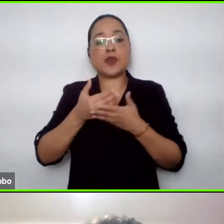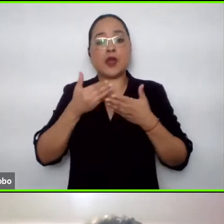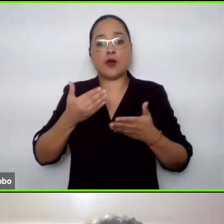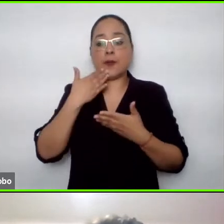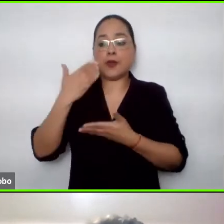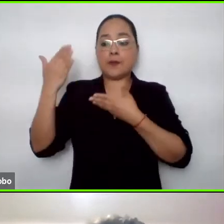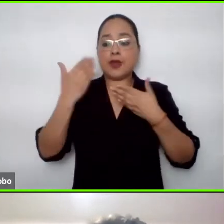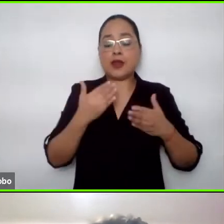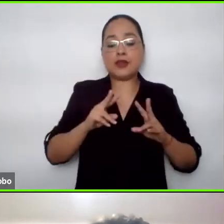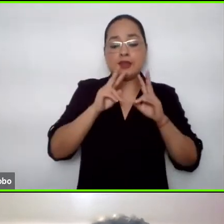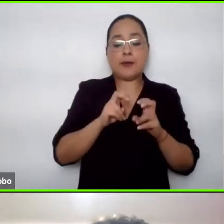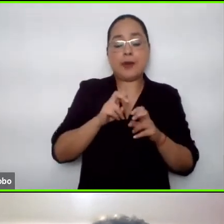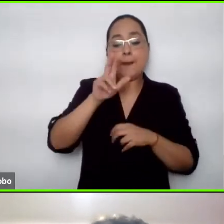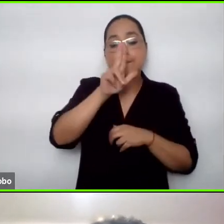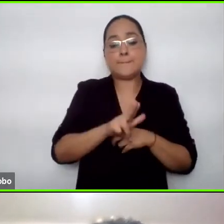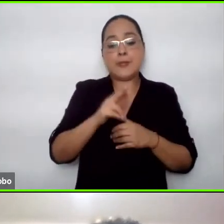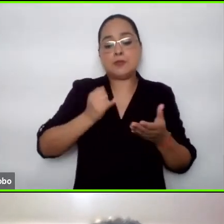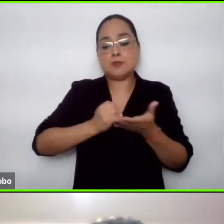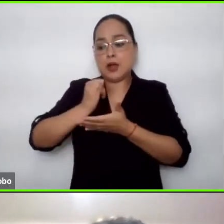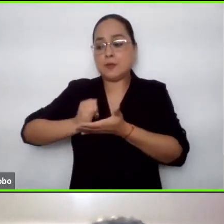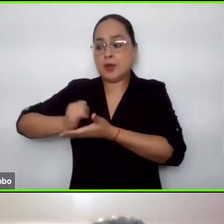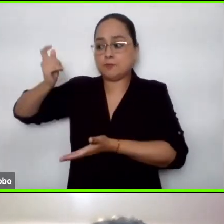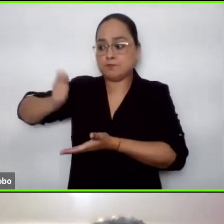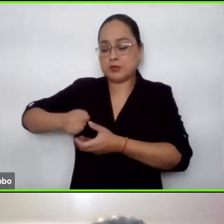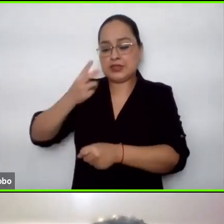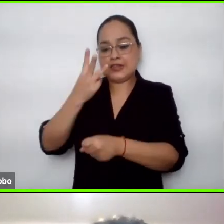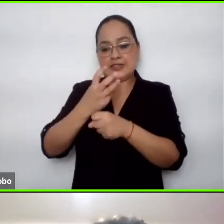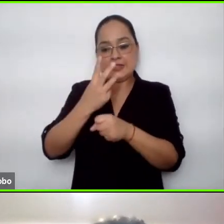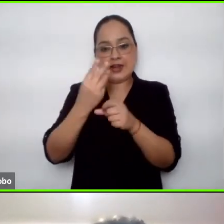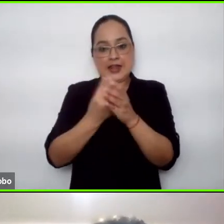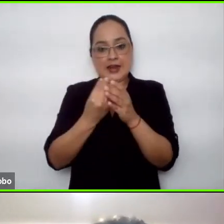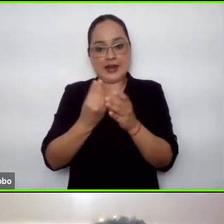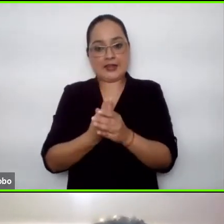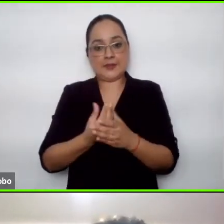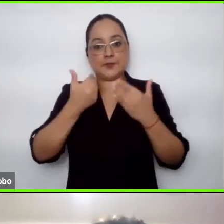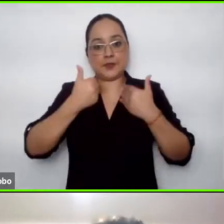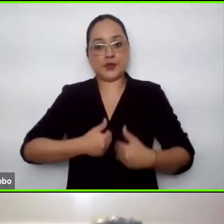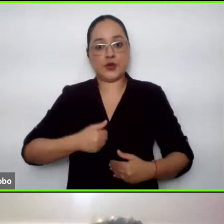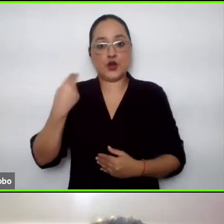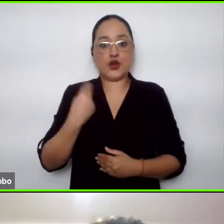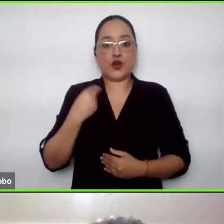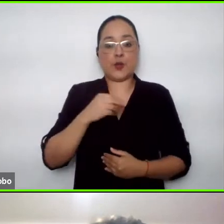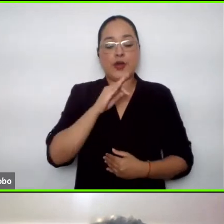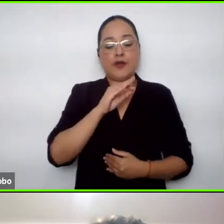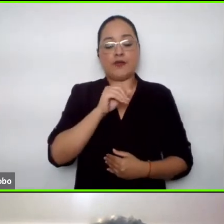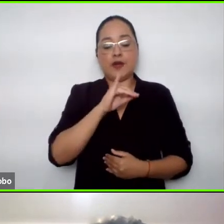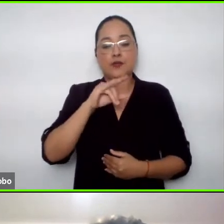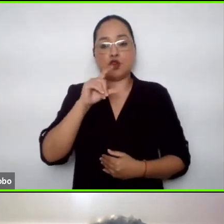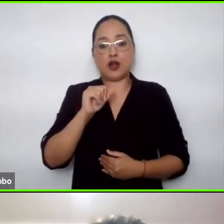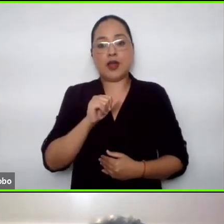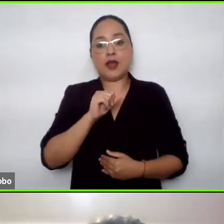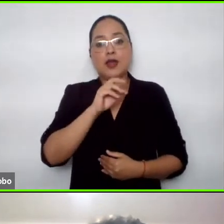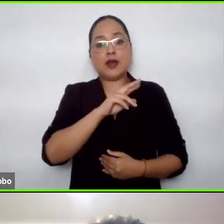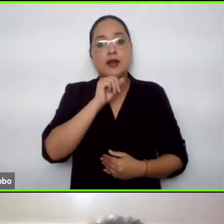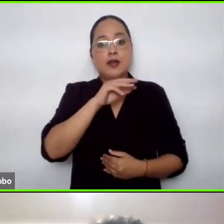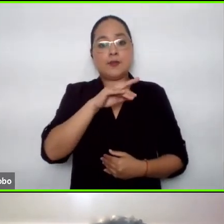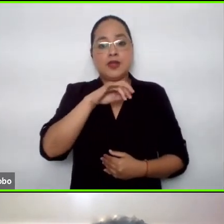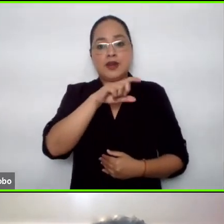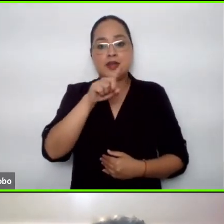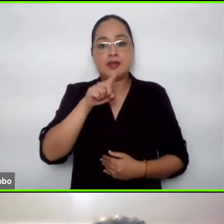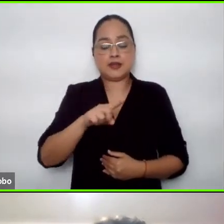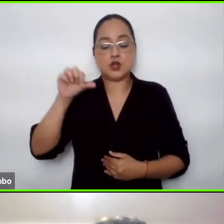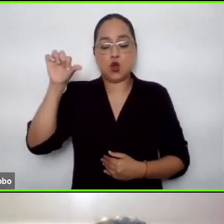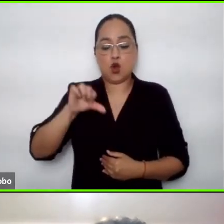del martes de jurisprudencia. Mi nombre es Fabiola Ramírez y voy a tener el gusto de fungir como anfitrión en esta